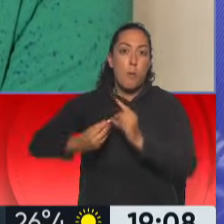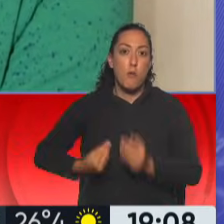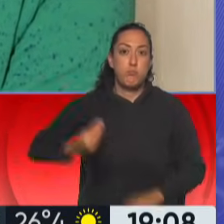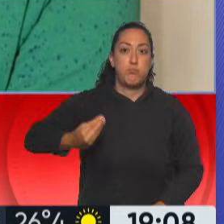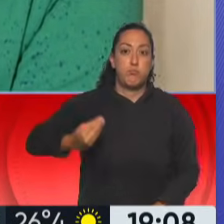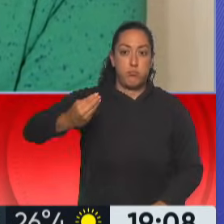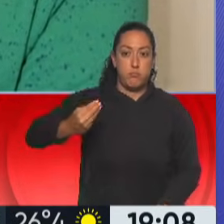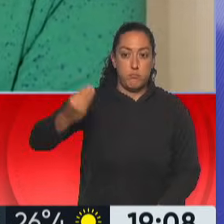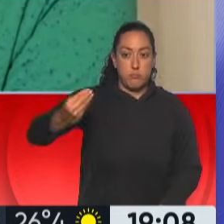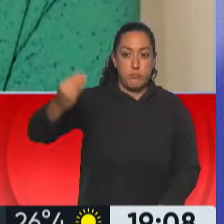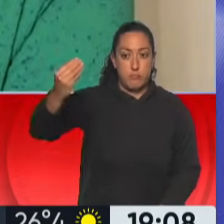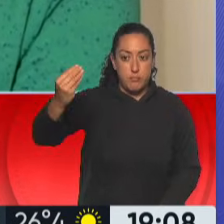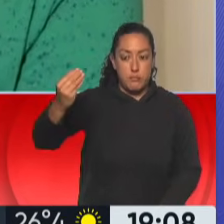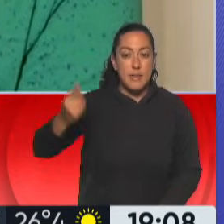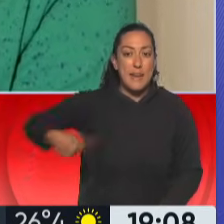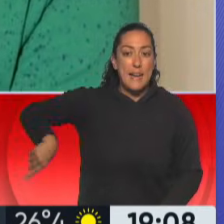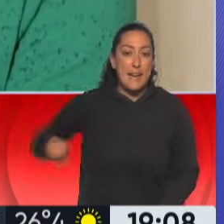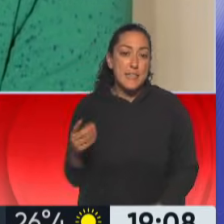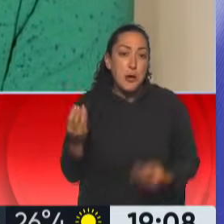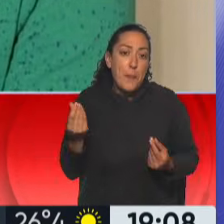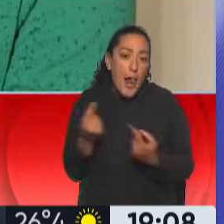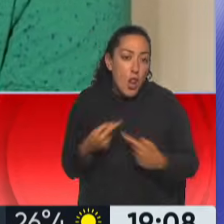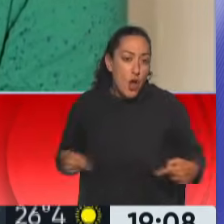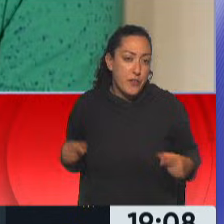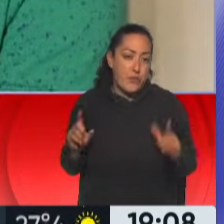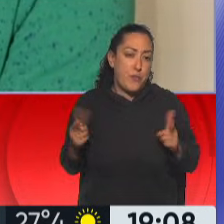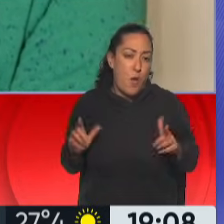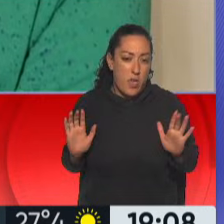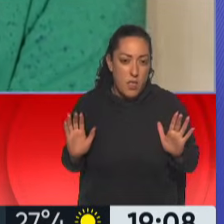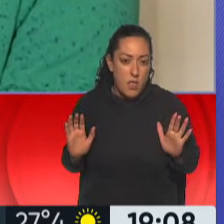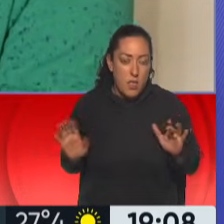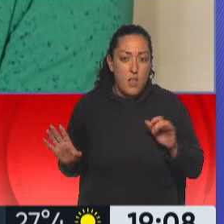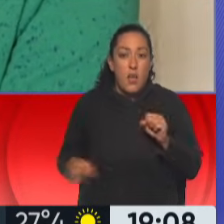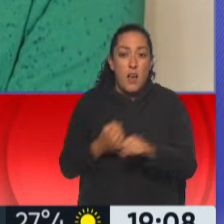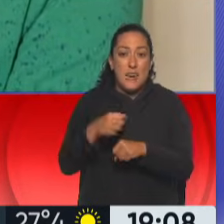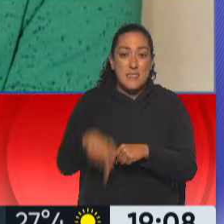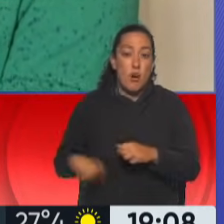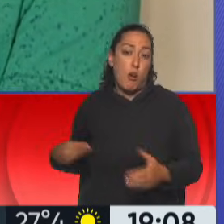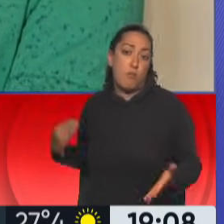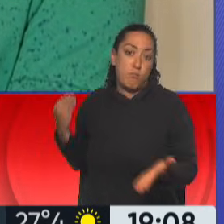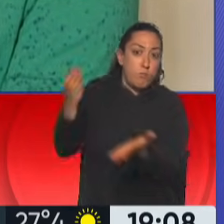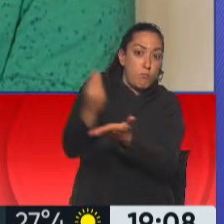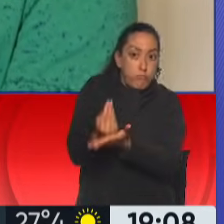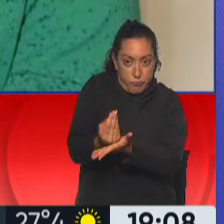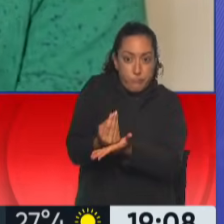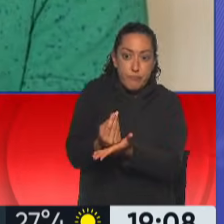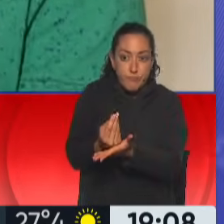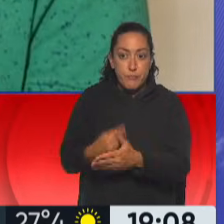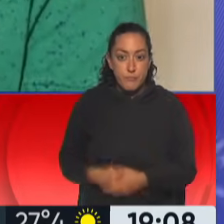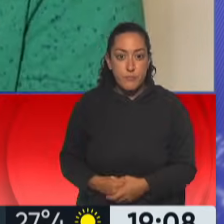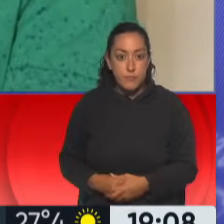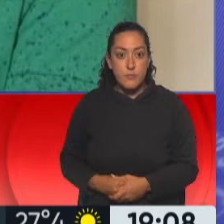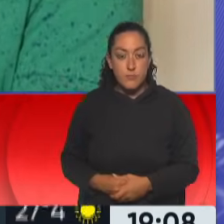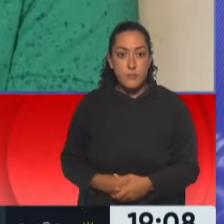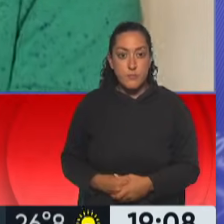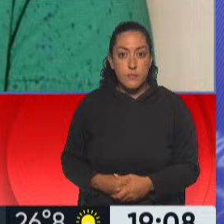que no tiene ningún tipo de principio y bueno, llegaron a donde están, ¿no? Ahorita están en los puestos